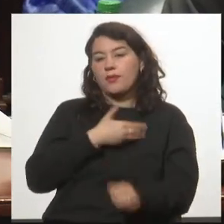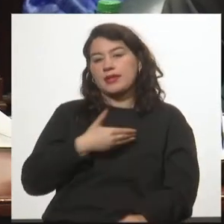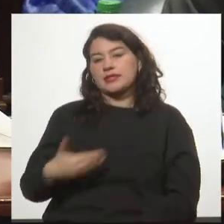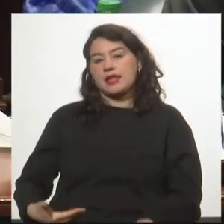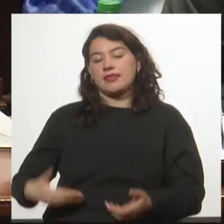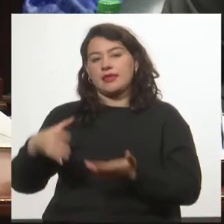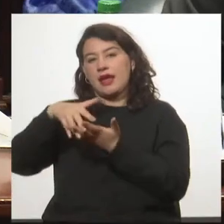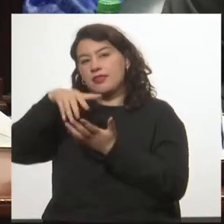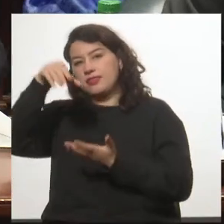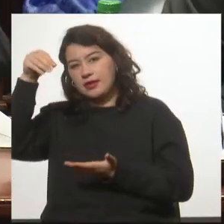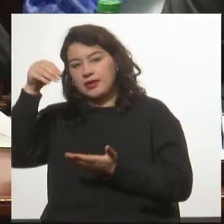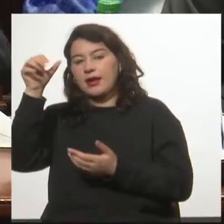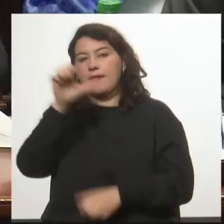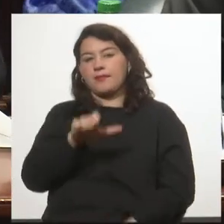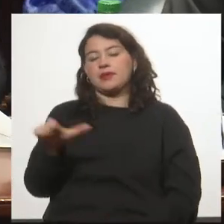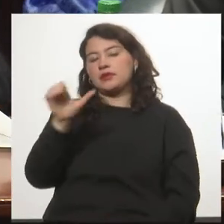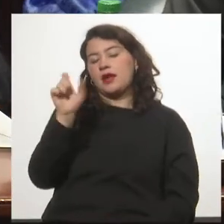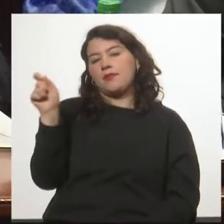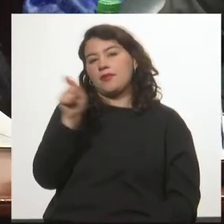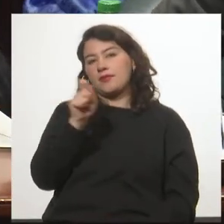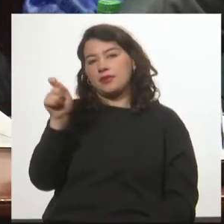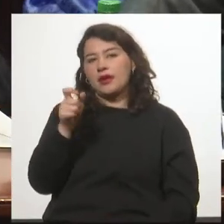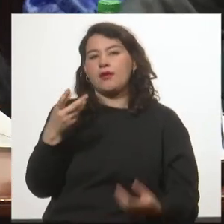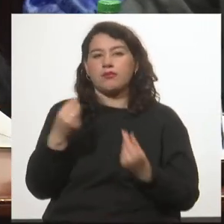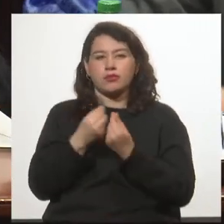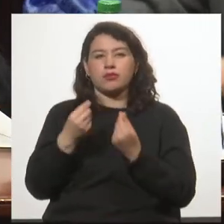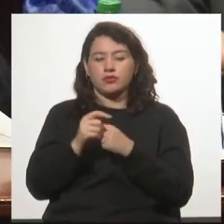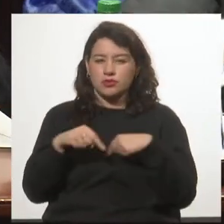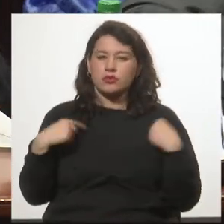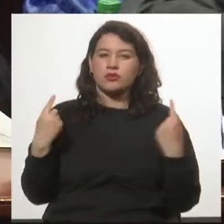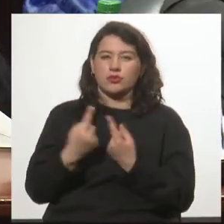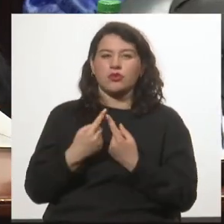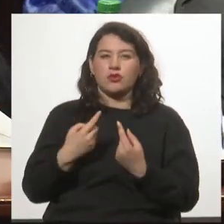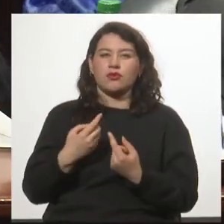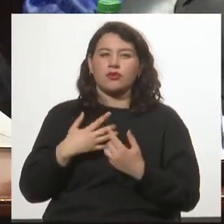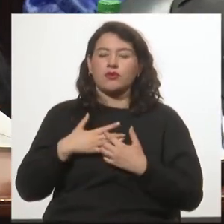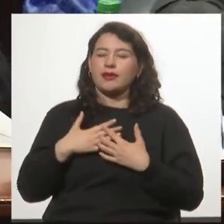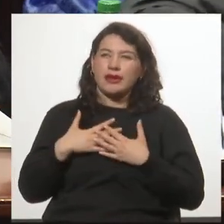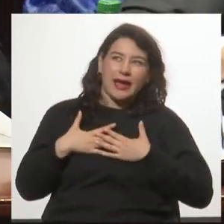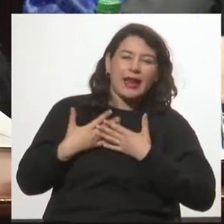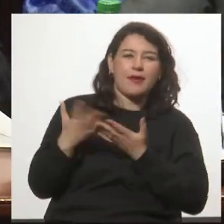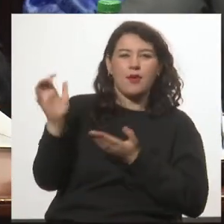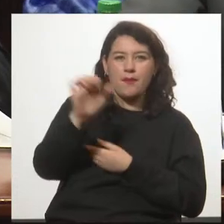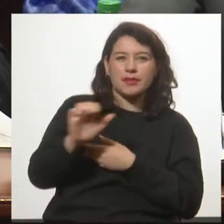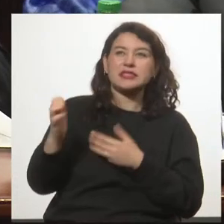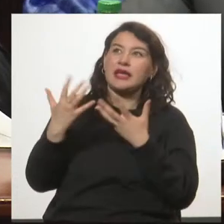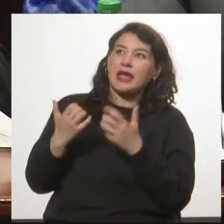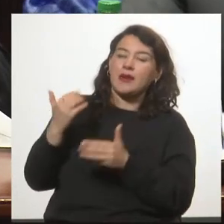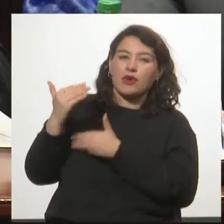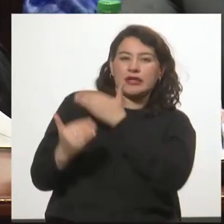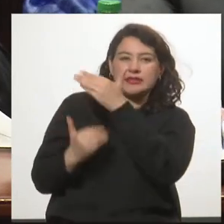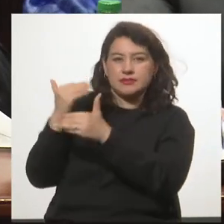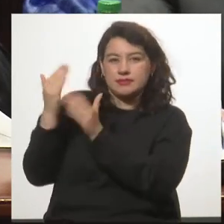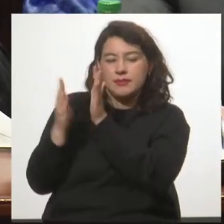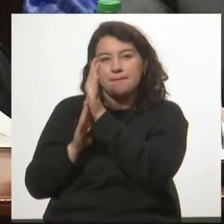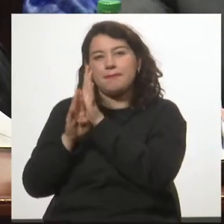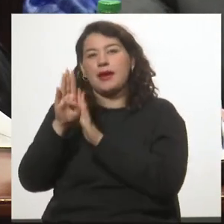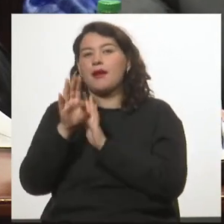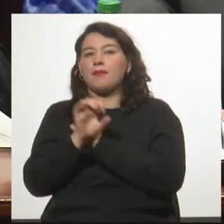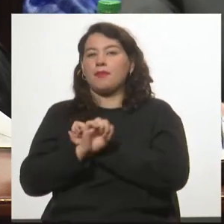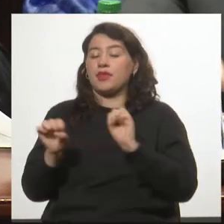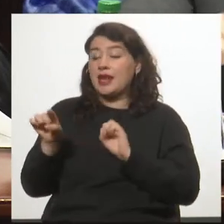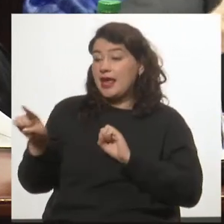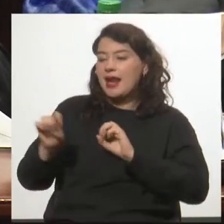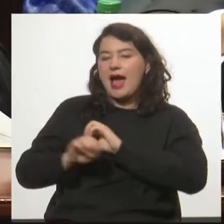antel empresa pública que muchos valoramos que mucho que queremos y que queremos que se desarrolle para que pueda aclarar